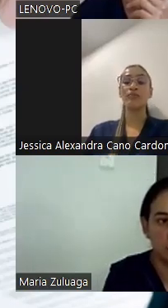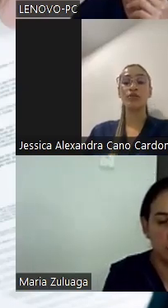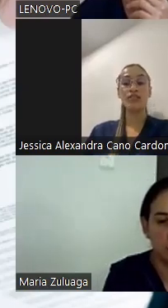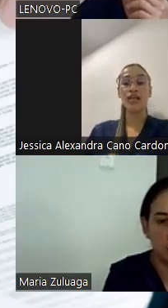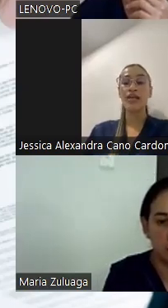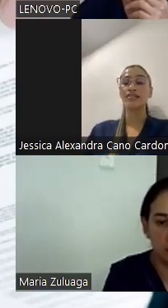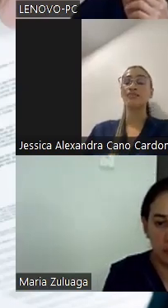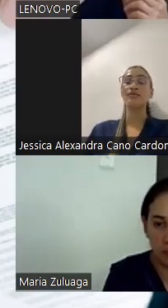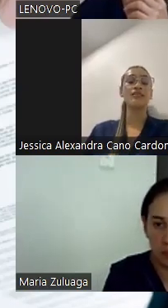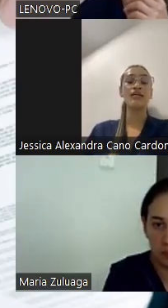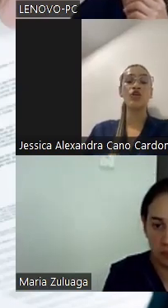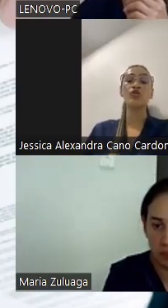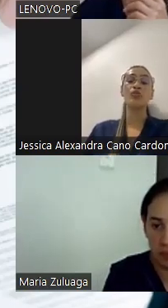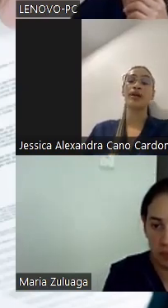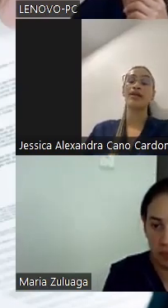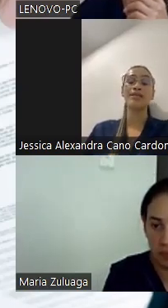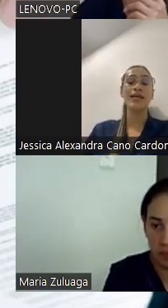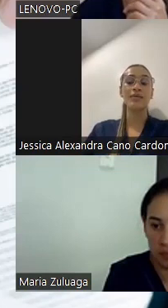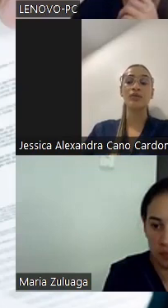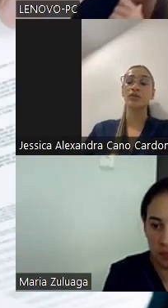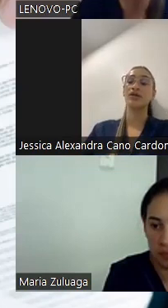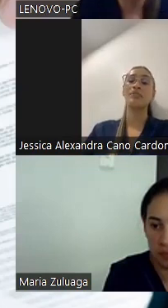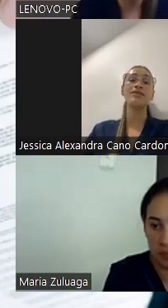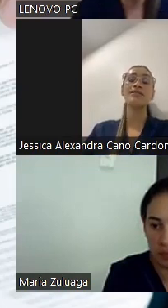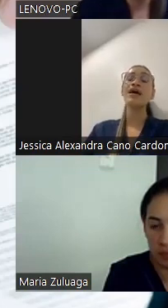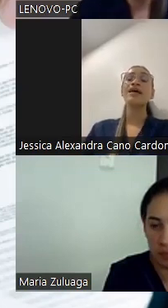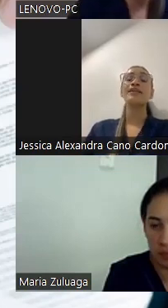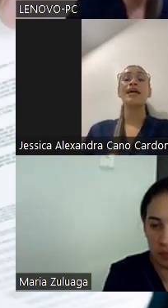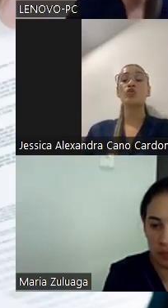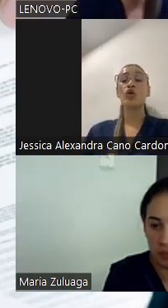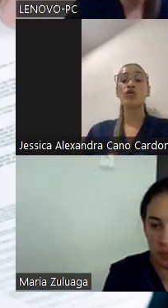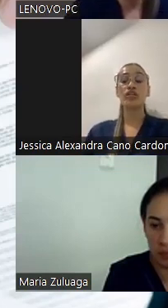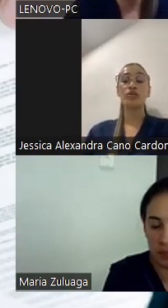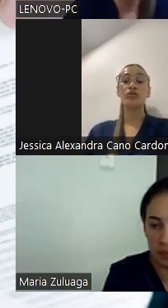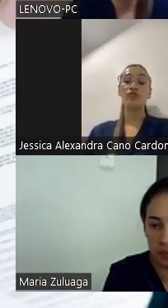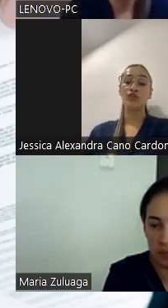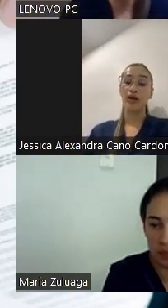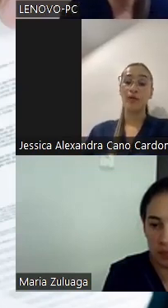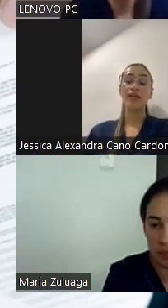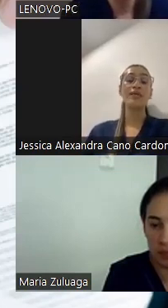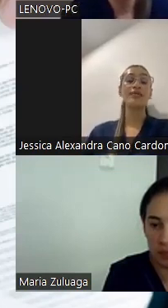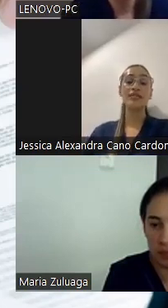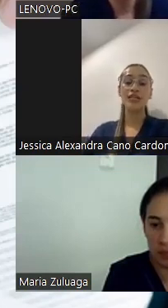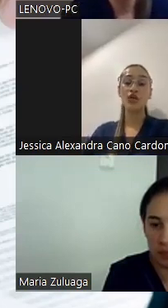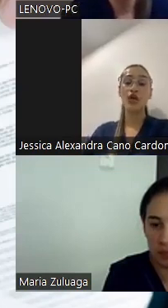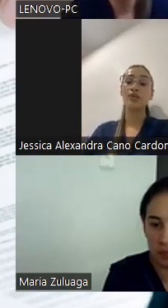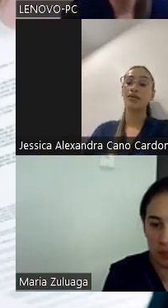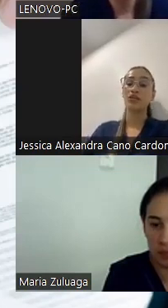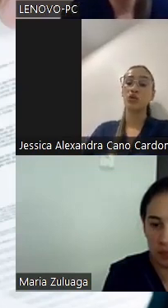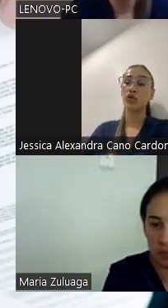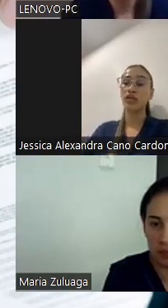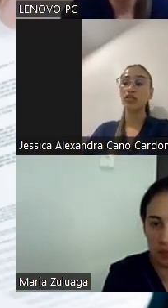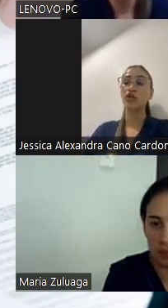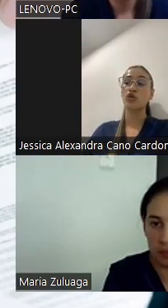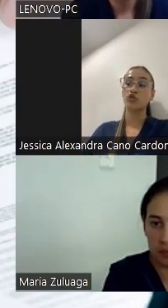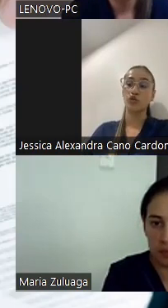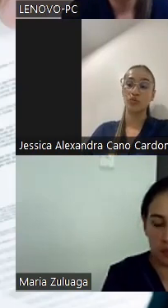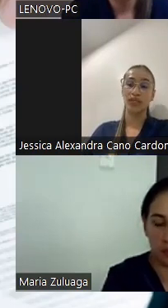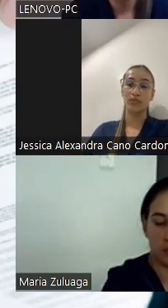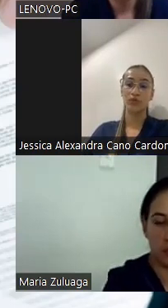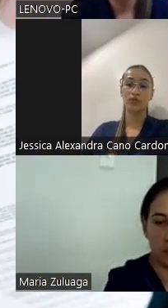participante potencial, y esta investigación no puede realizarse en personas capaces de dar su consentimiento informado, y la investigación implica solo un riesgo